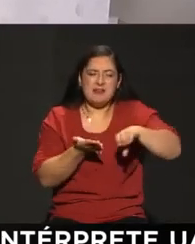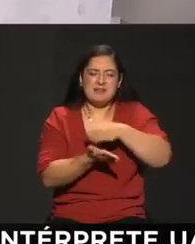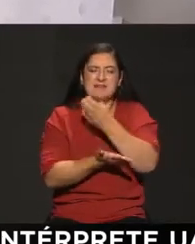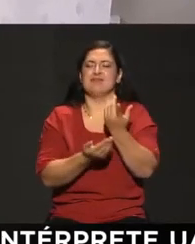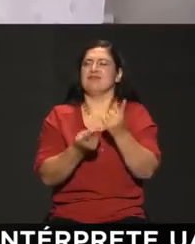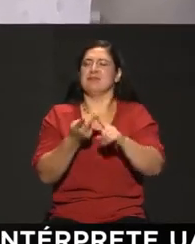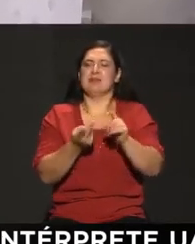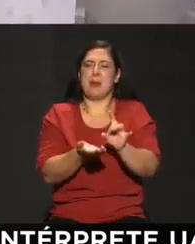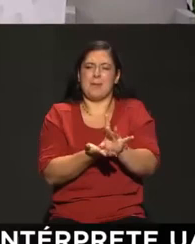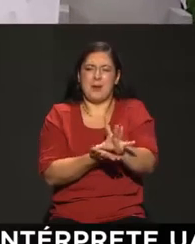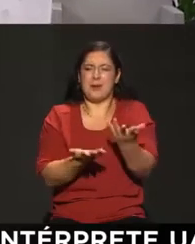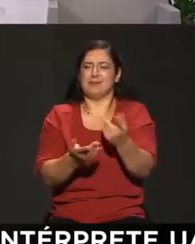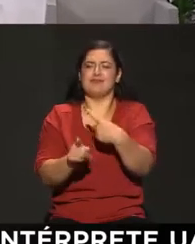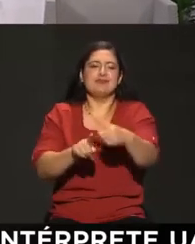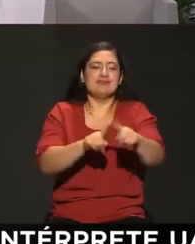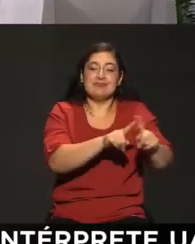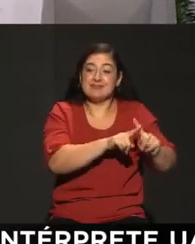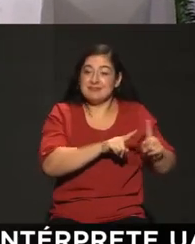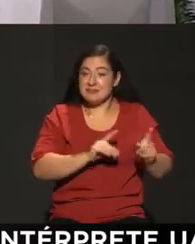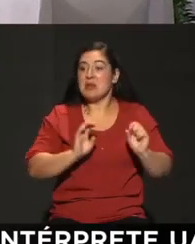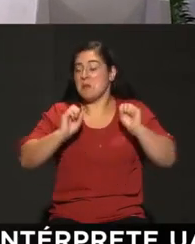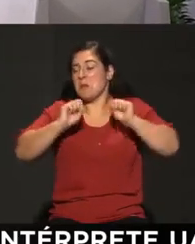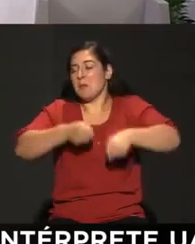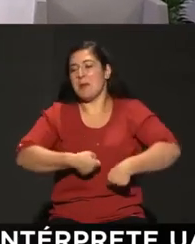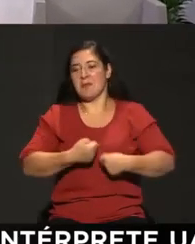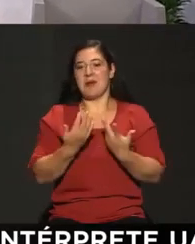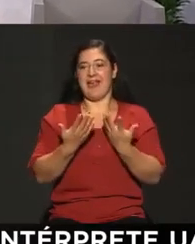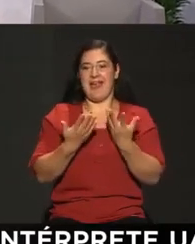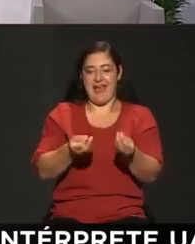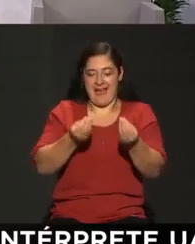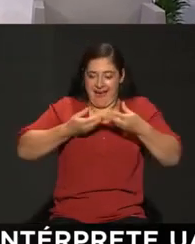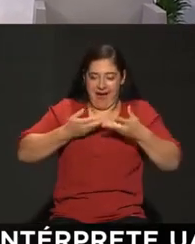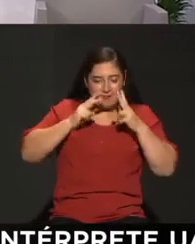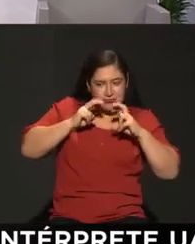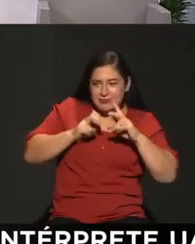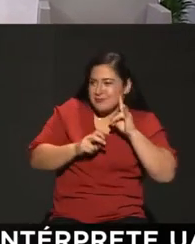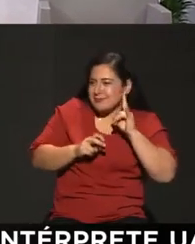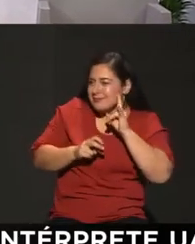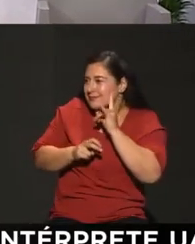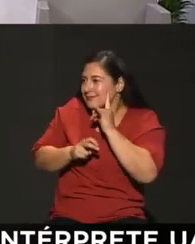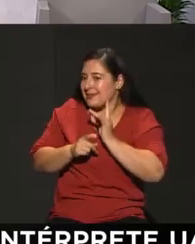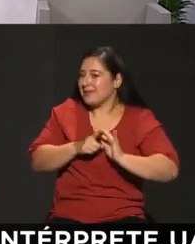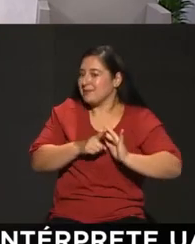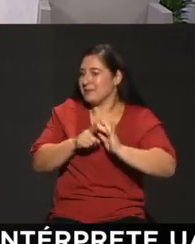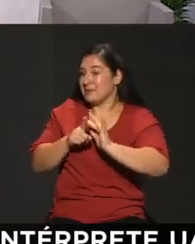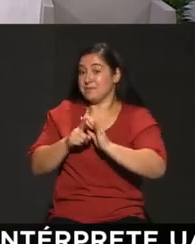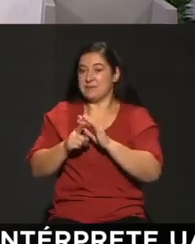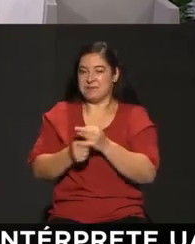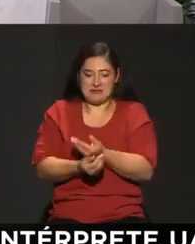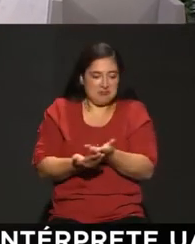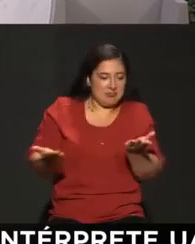carritos, bolas, cualquier cosa que se les ocurre, puede ser un elemento de investigación sonora. Entonces, estos los vamos a dejar aquí